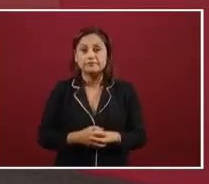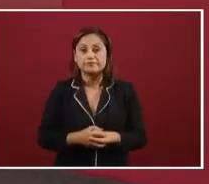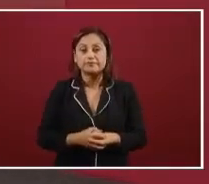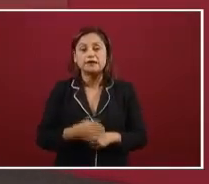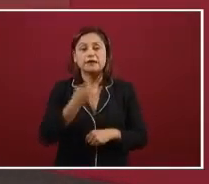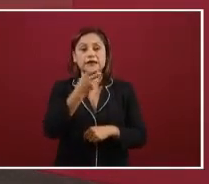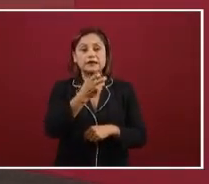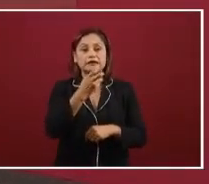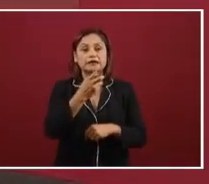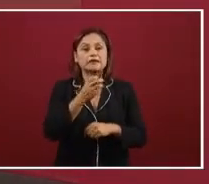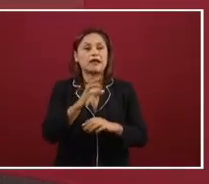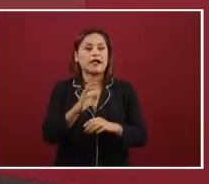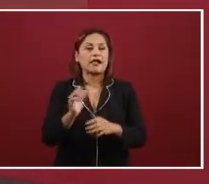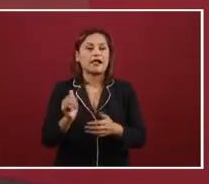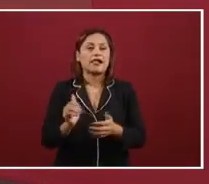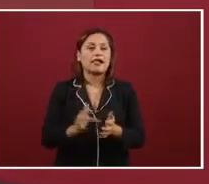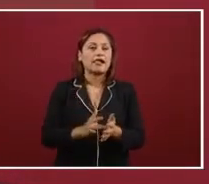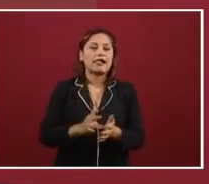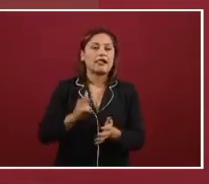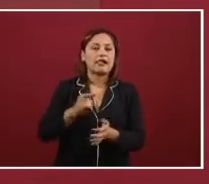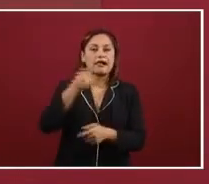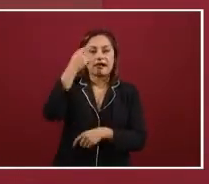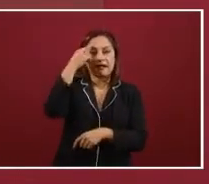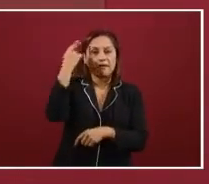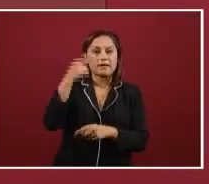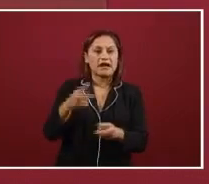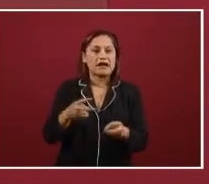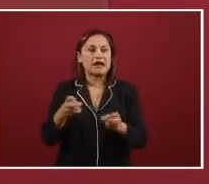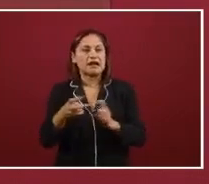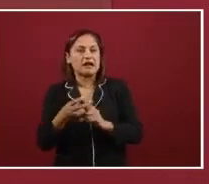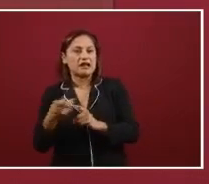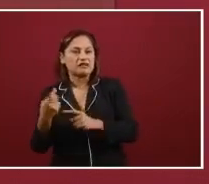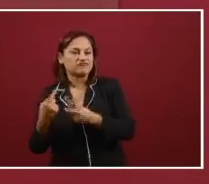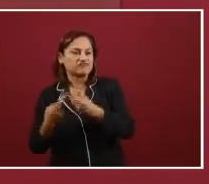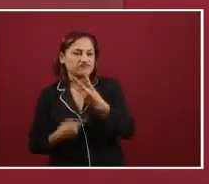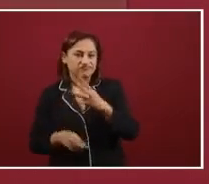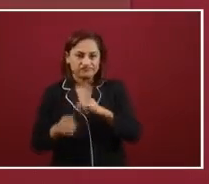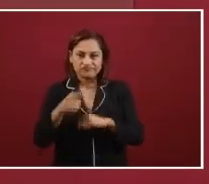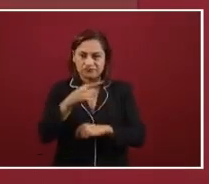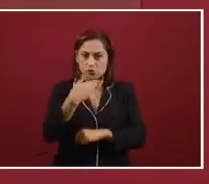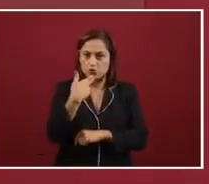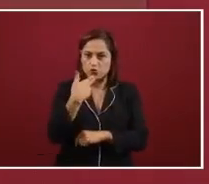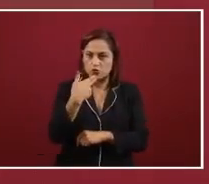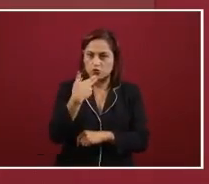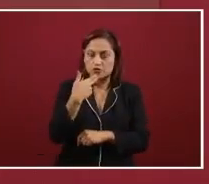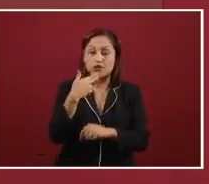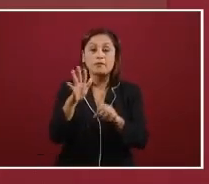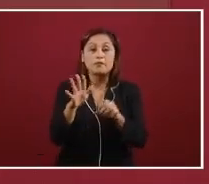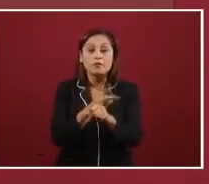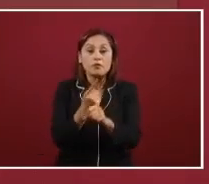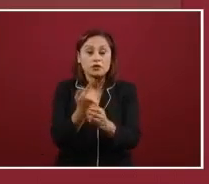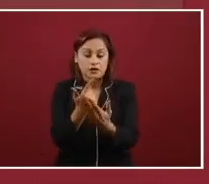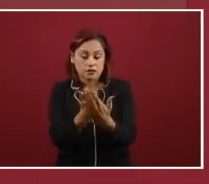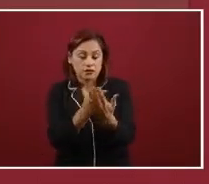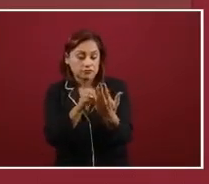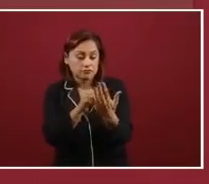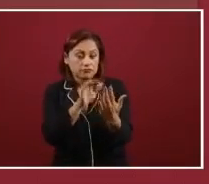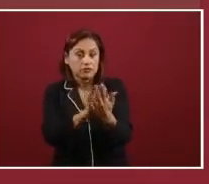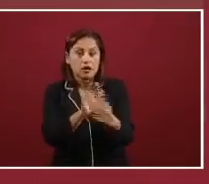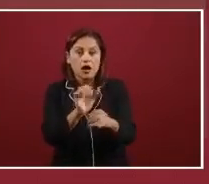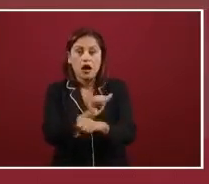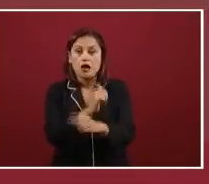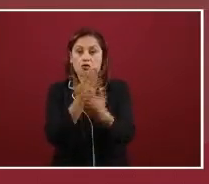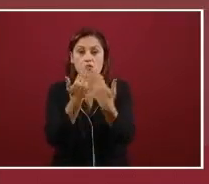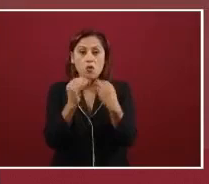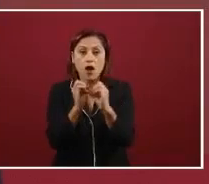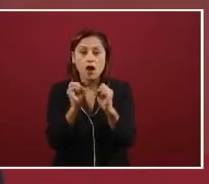cometer delitos y no se tiene un registro. Muchas veces alguien